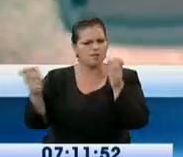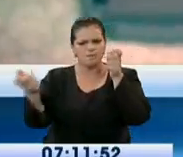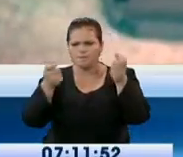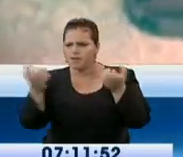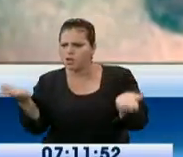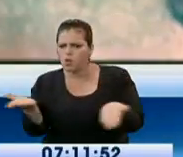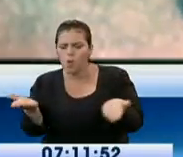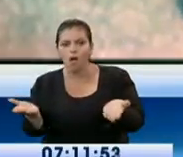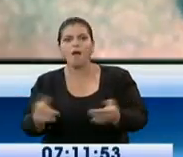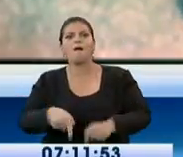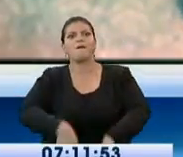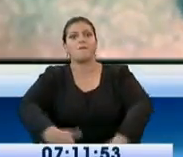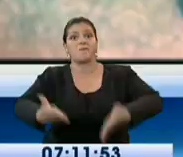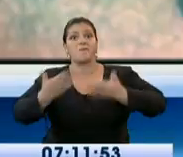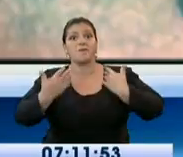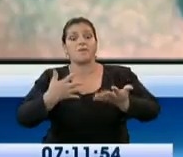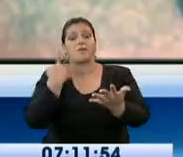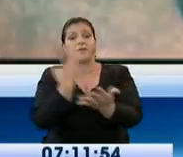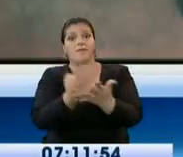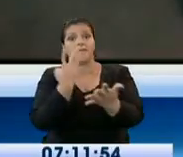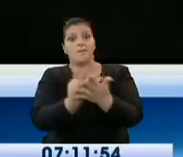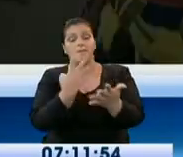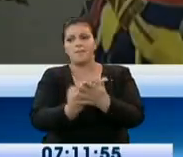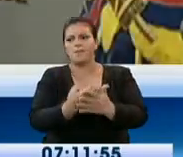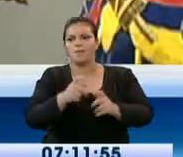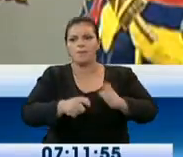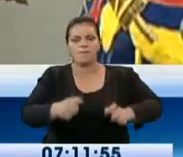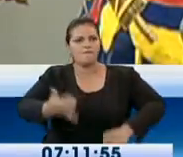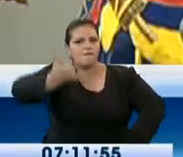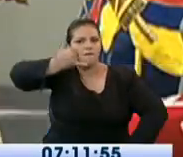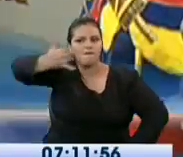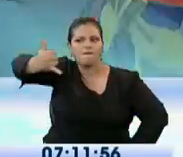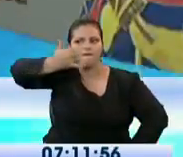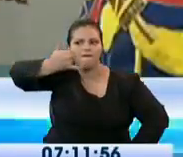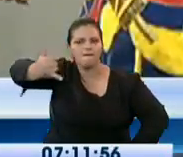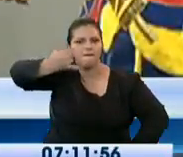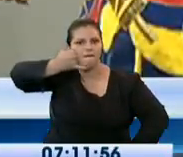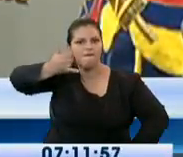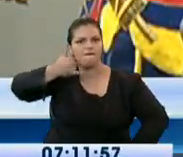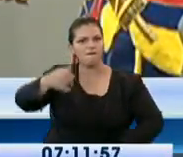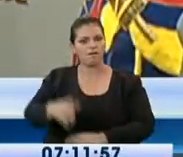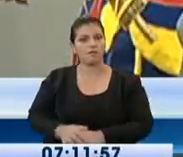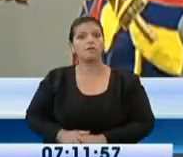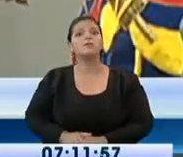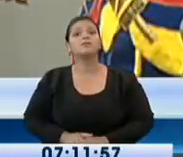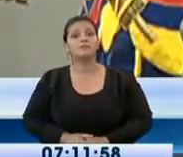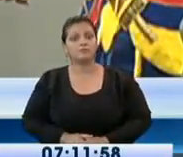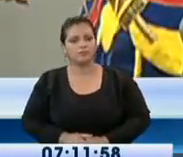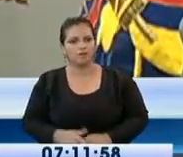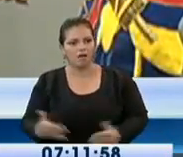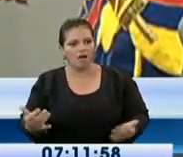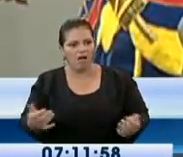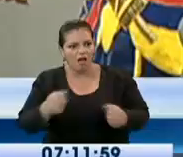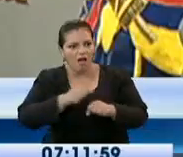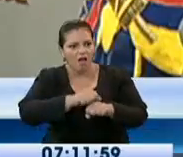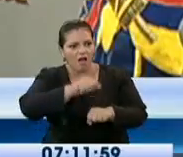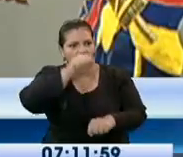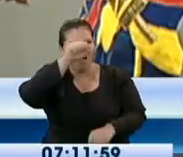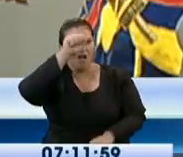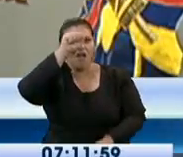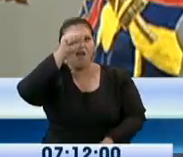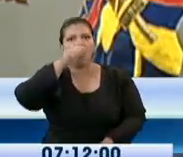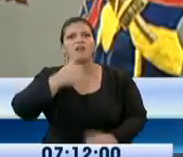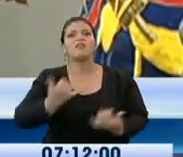están ya incautados y en cadena de custodia por parte de la Policía Judicial, en donde se podrá determinar cómo se realizaban estas llamadas